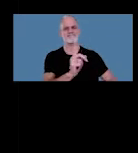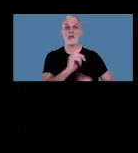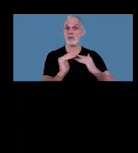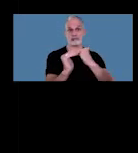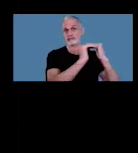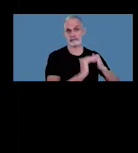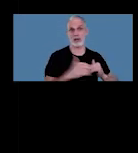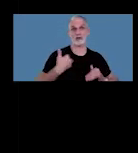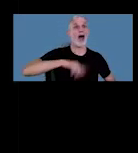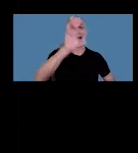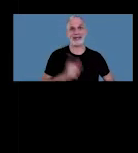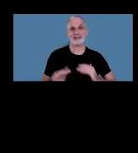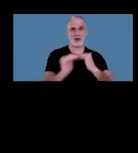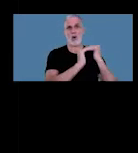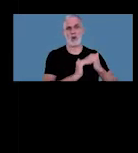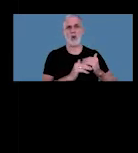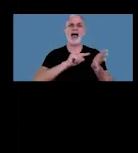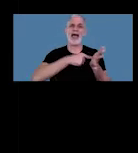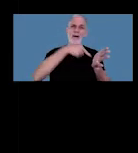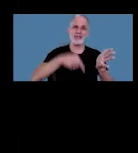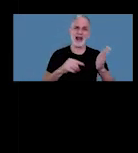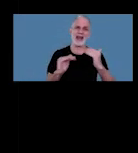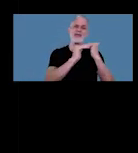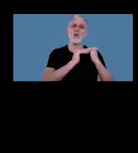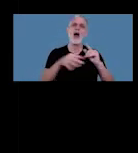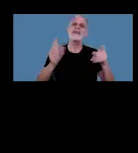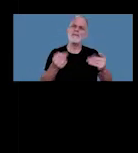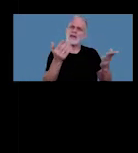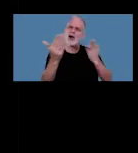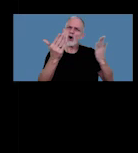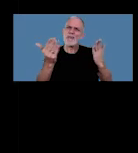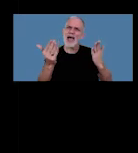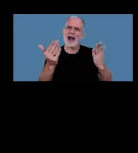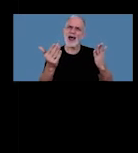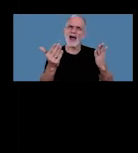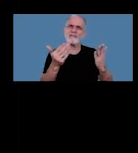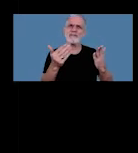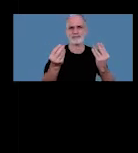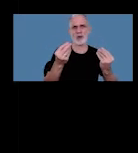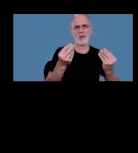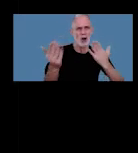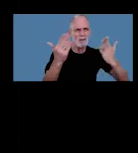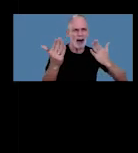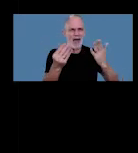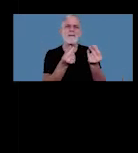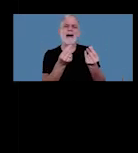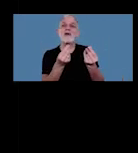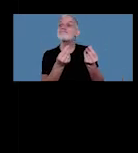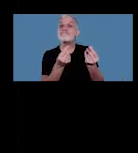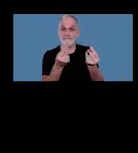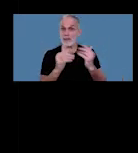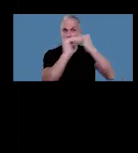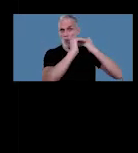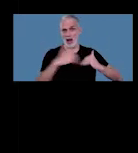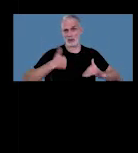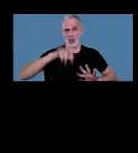todo el país. Capital Federal también va a comparar, tomar valor fiscal, la evaluación fiscal homogénea,